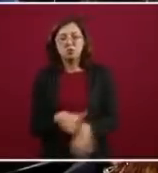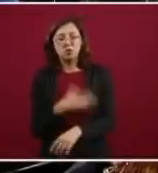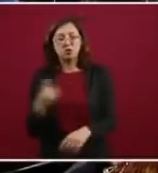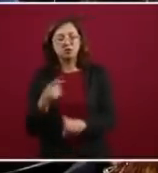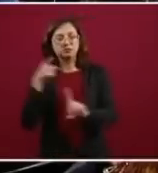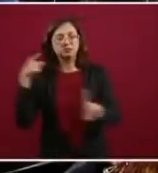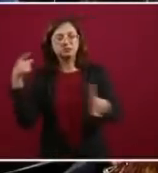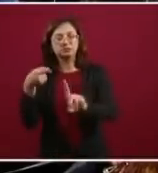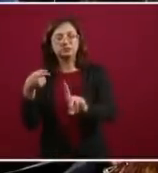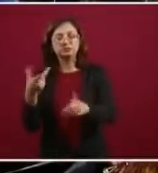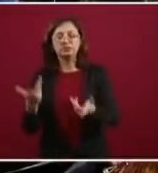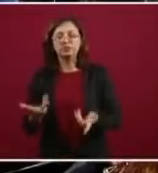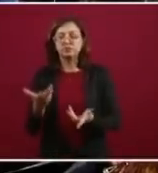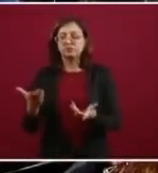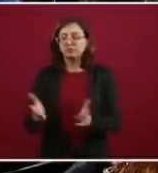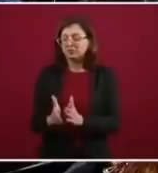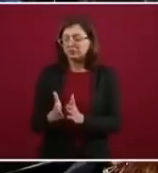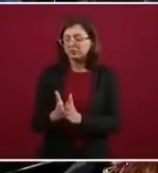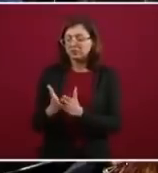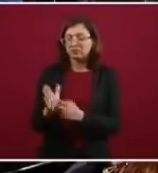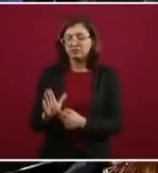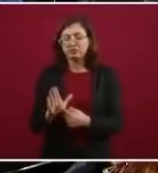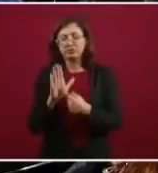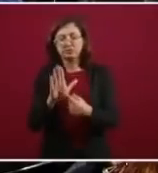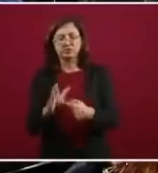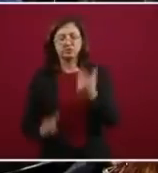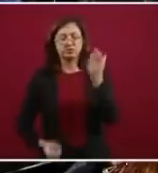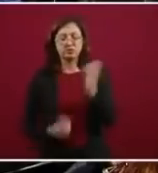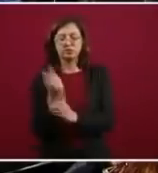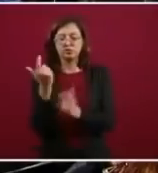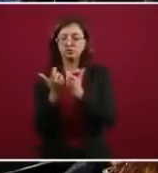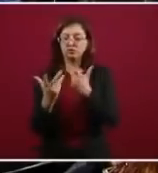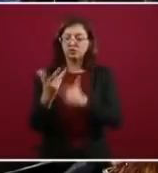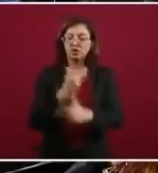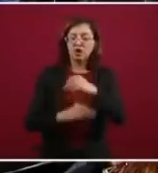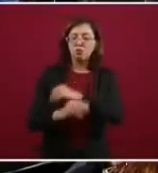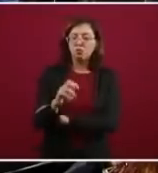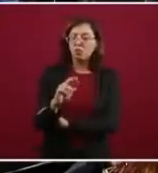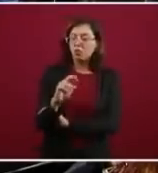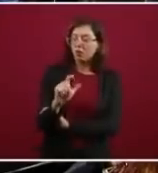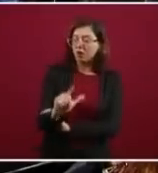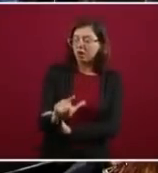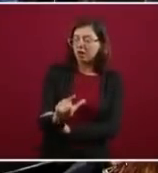y ahora que presenta su libro, de hacia una nueva economía, la economía moral,